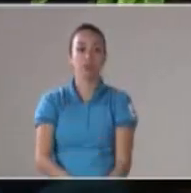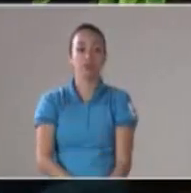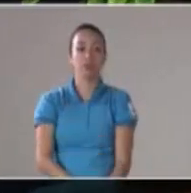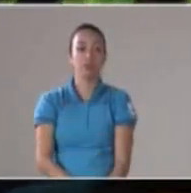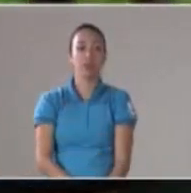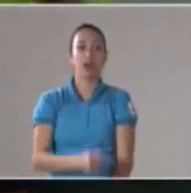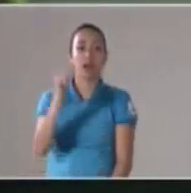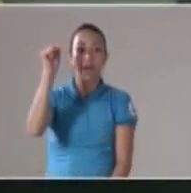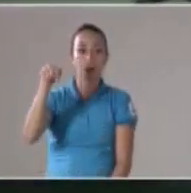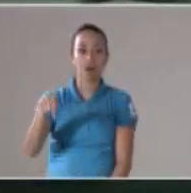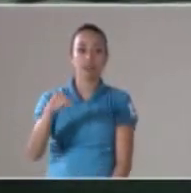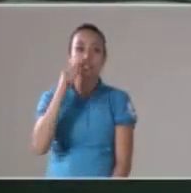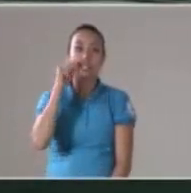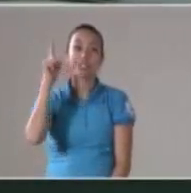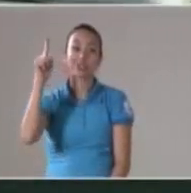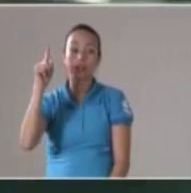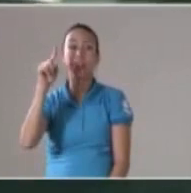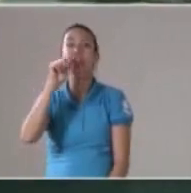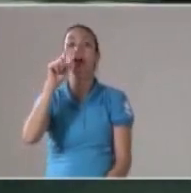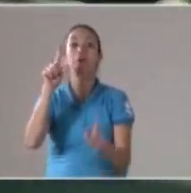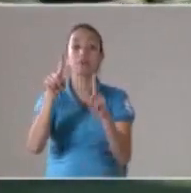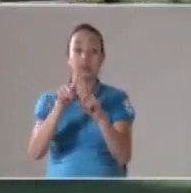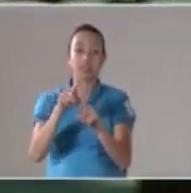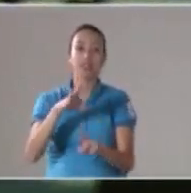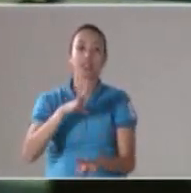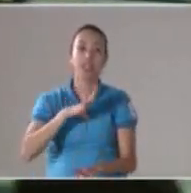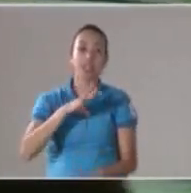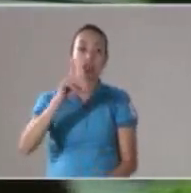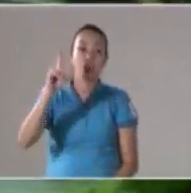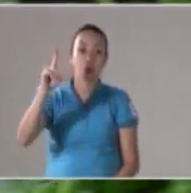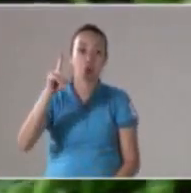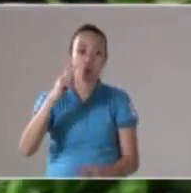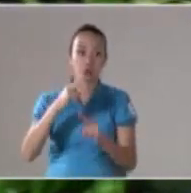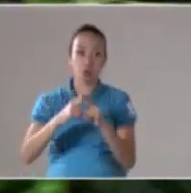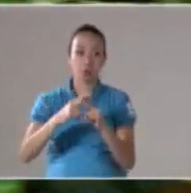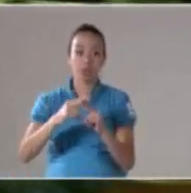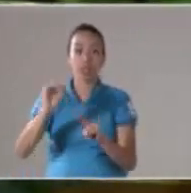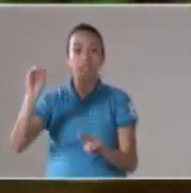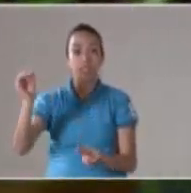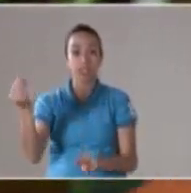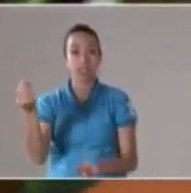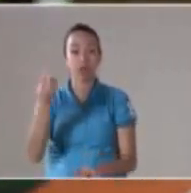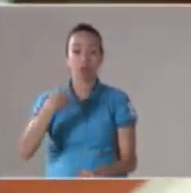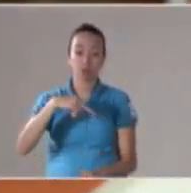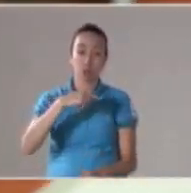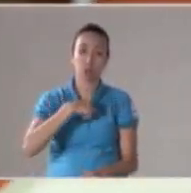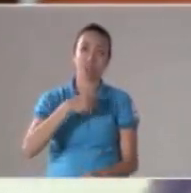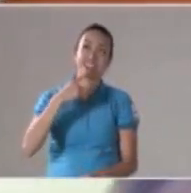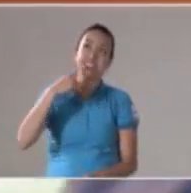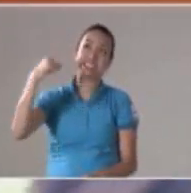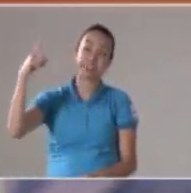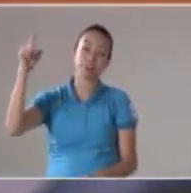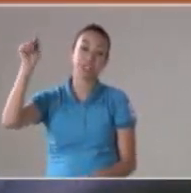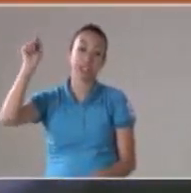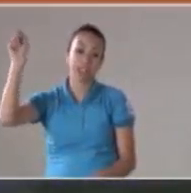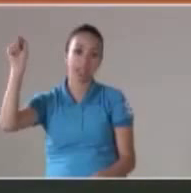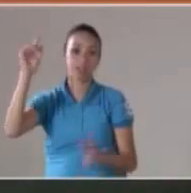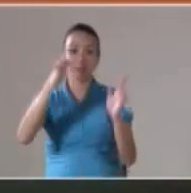Ahora, el Señor tiene un nombre con el cual nosotros lo identificamos: Jesús.